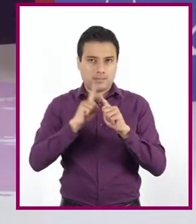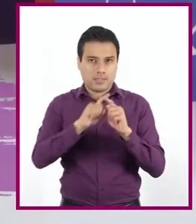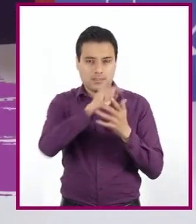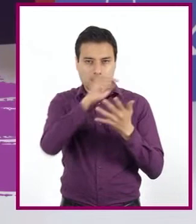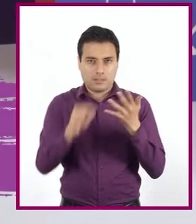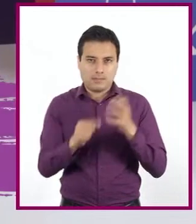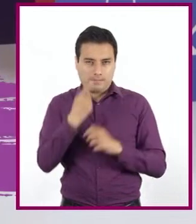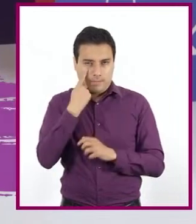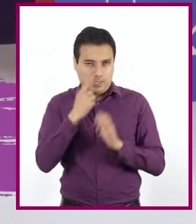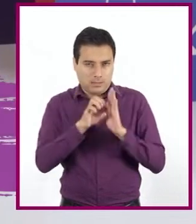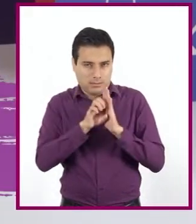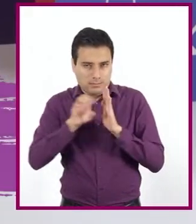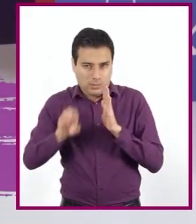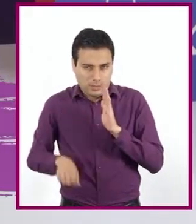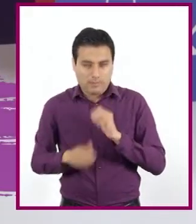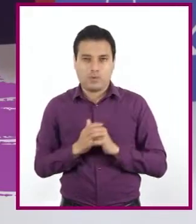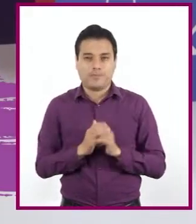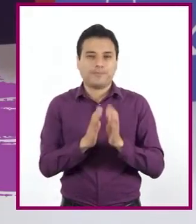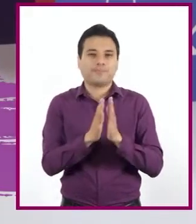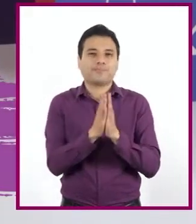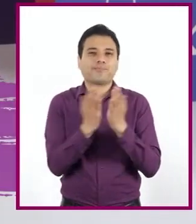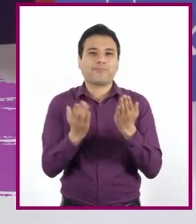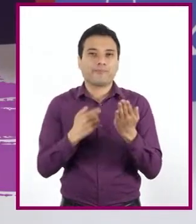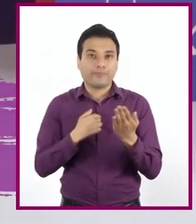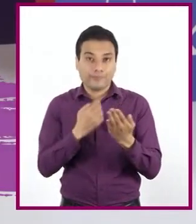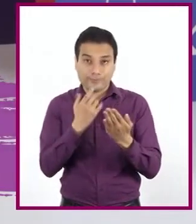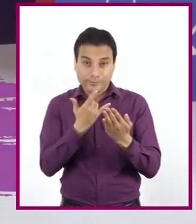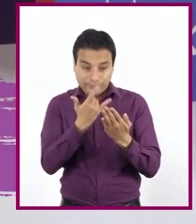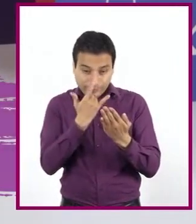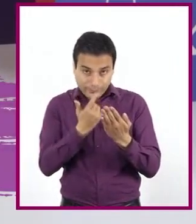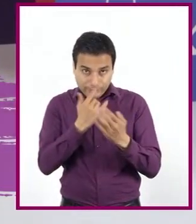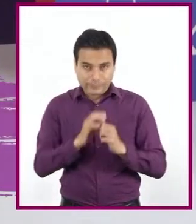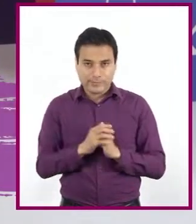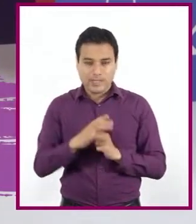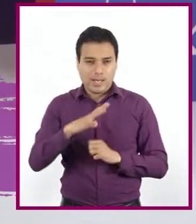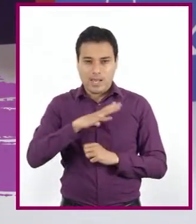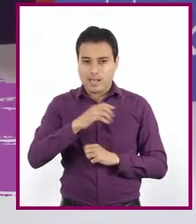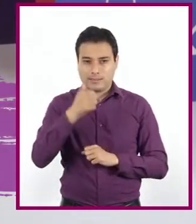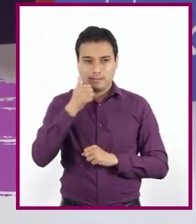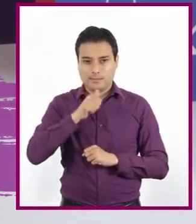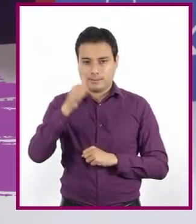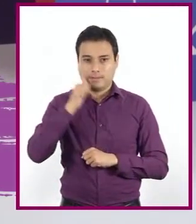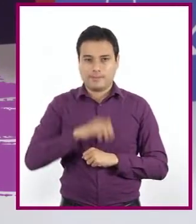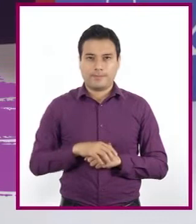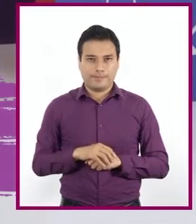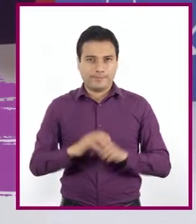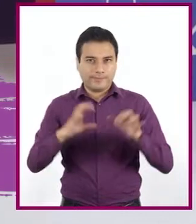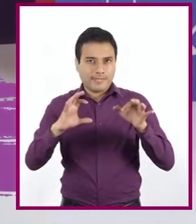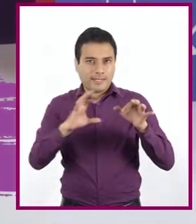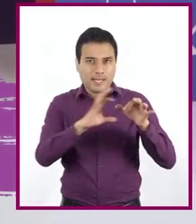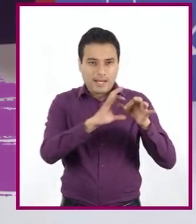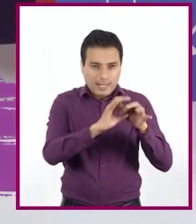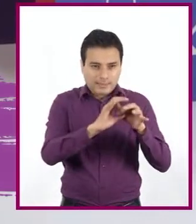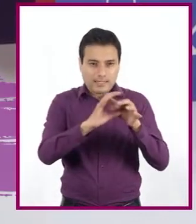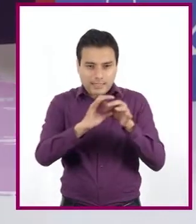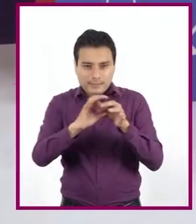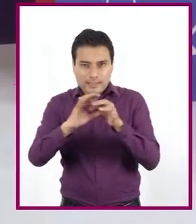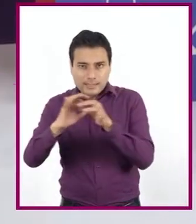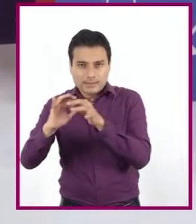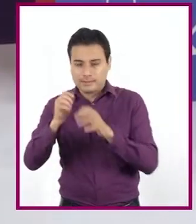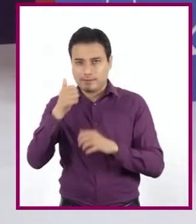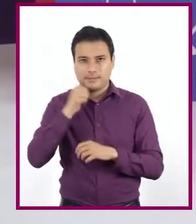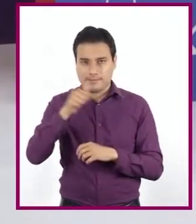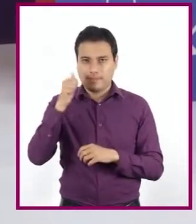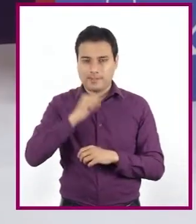texto, encontramos que casi todos cuentan un enlace de acontecimientos que se presentará en un inicio, un desarrollo y